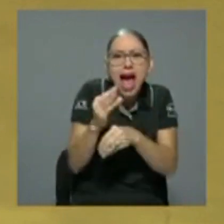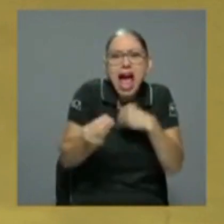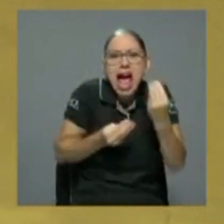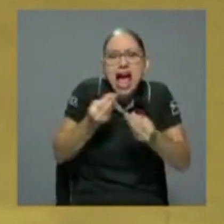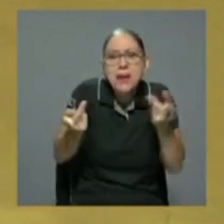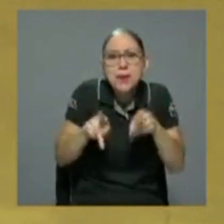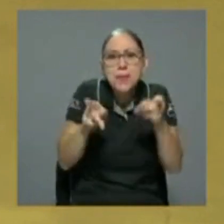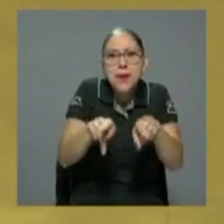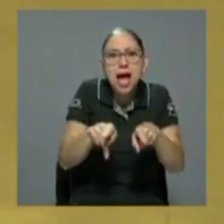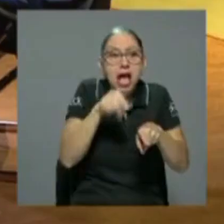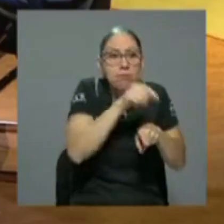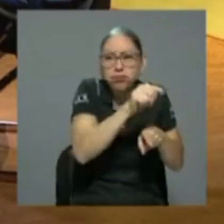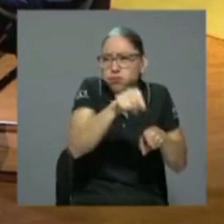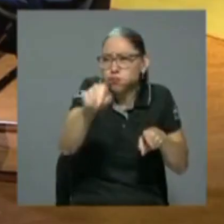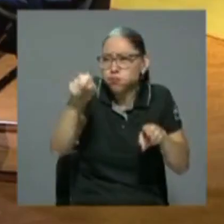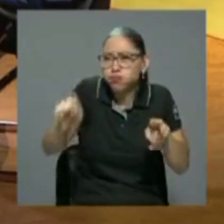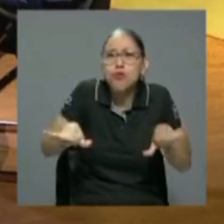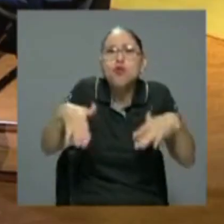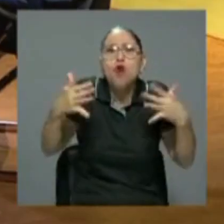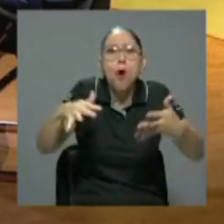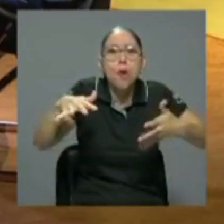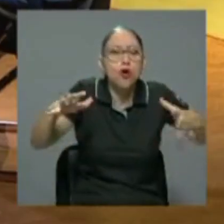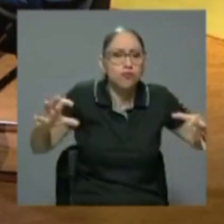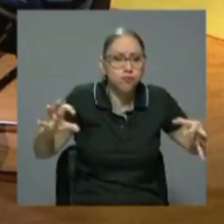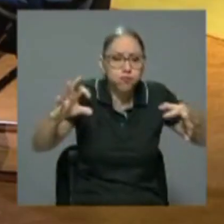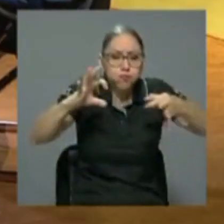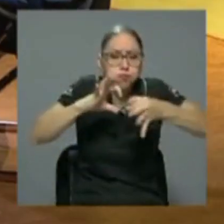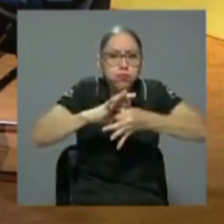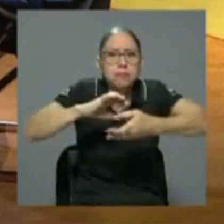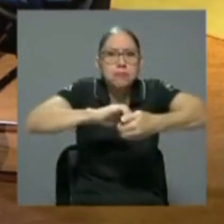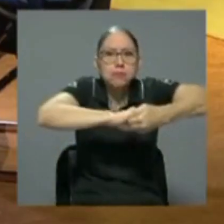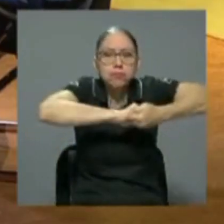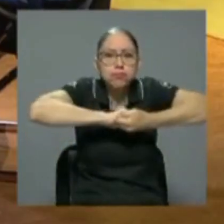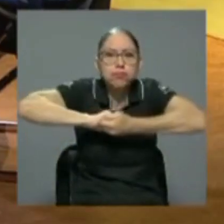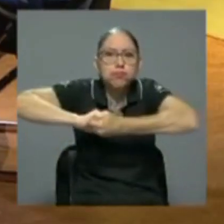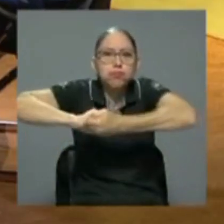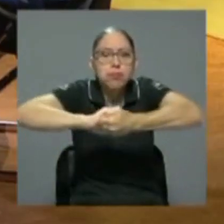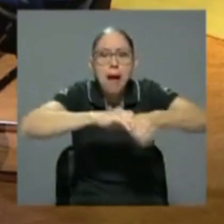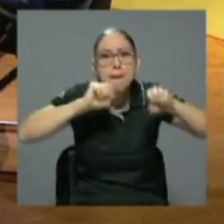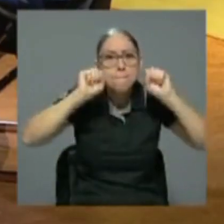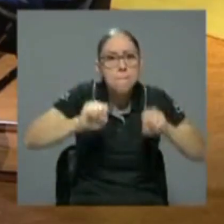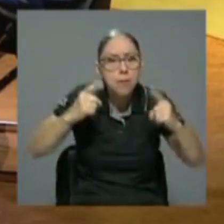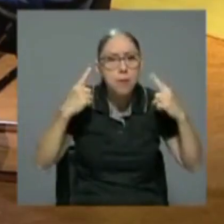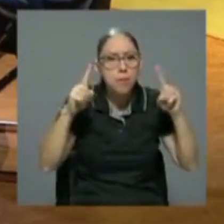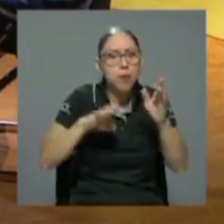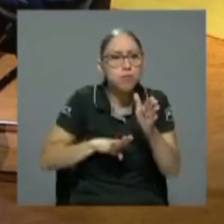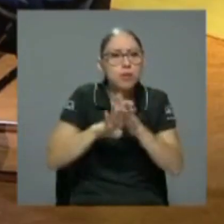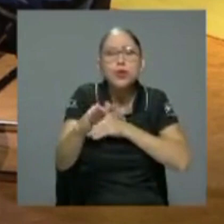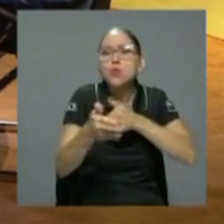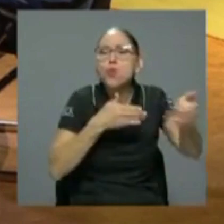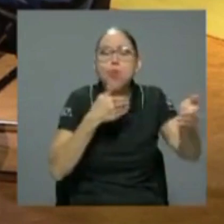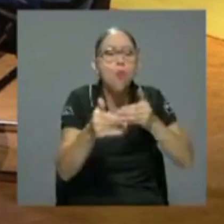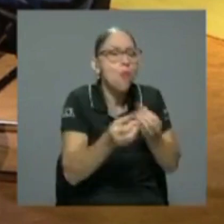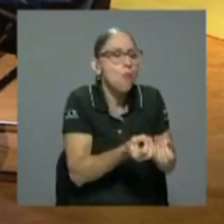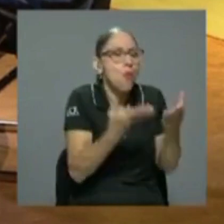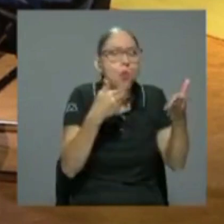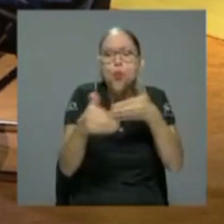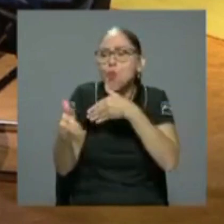podemos aliarnos y unirnos para salir adelante ahora, independientemente que seamos públicos o privados.